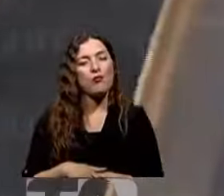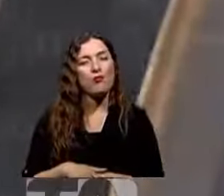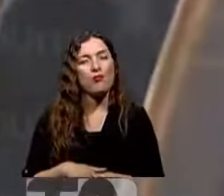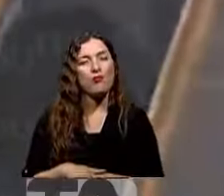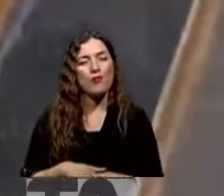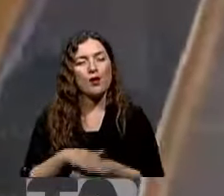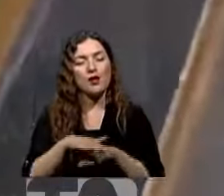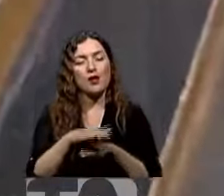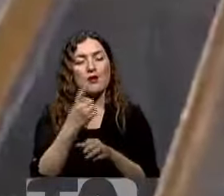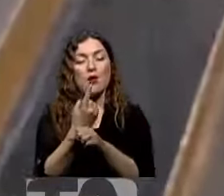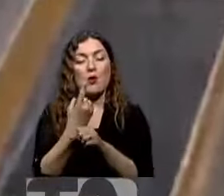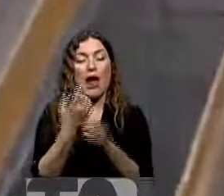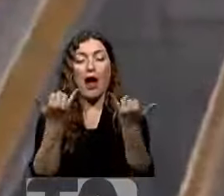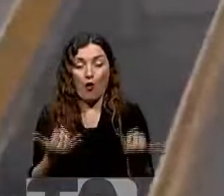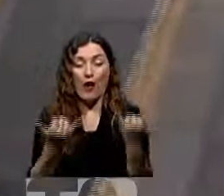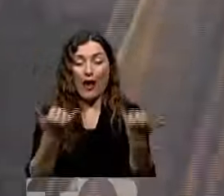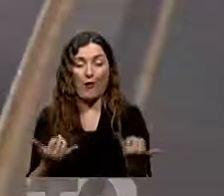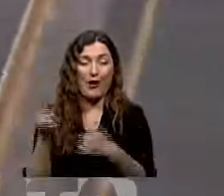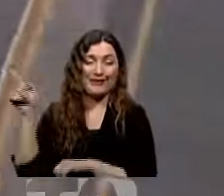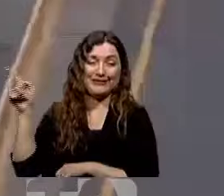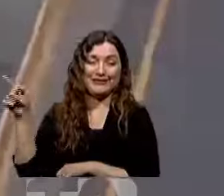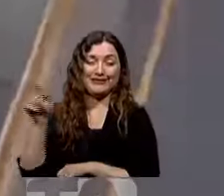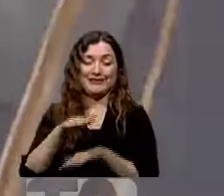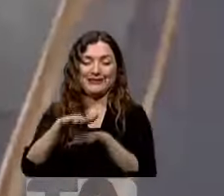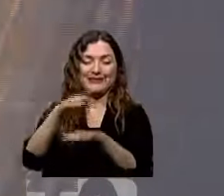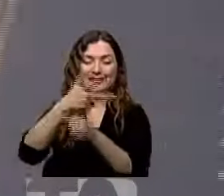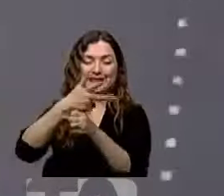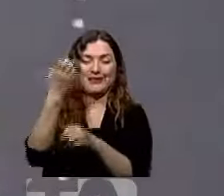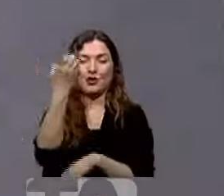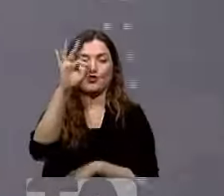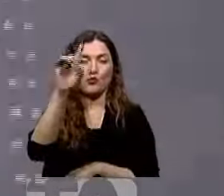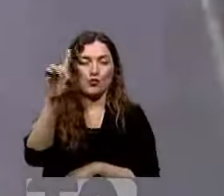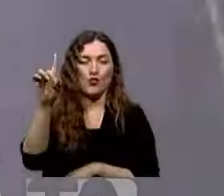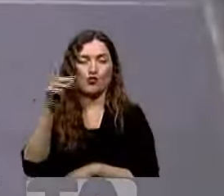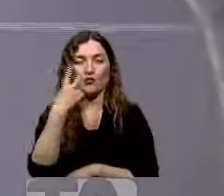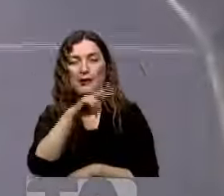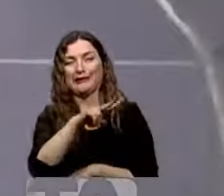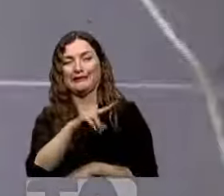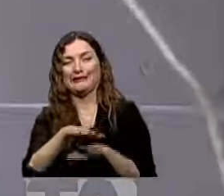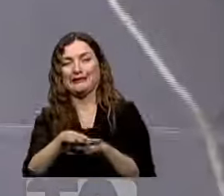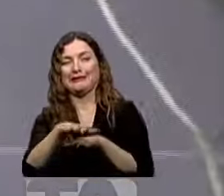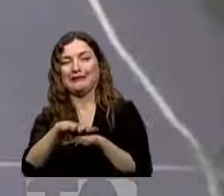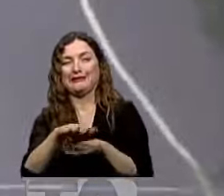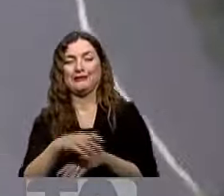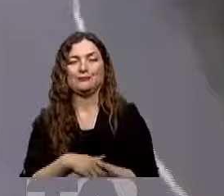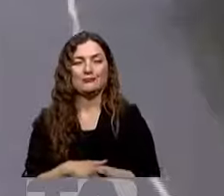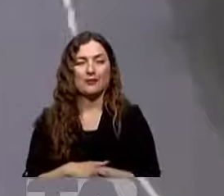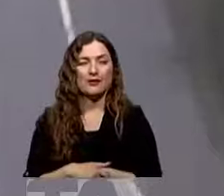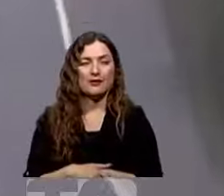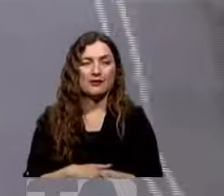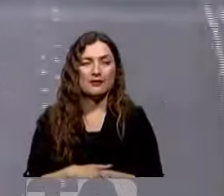repetimos, son tomas en vivo y en directo desde las cámaras del EQ911, que es las que nos están compartiendo, y podemos ver